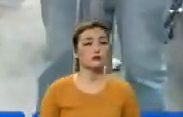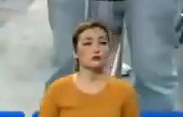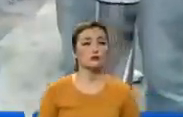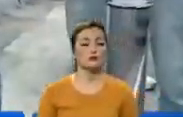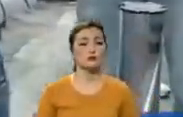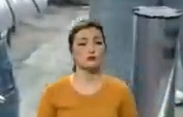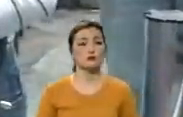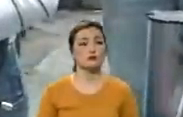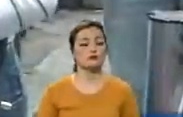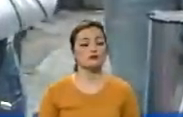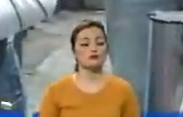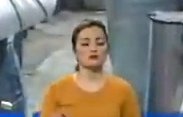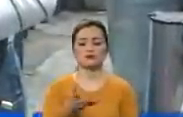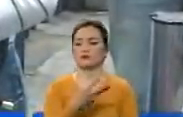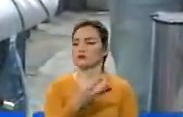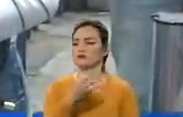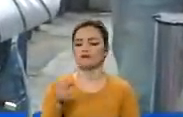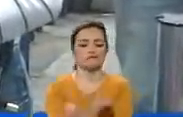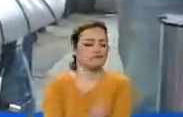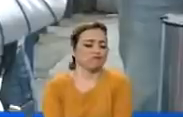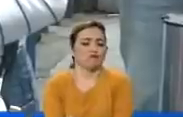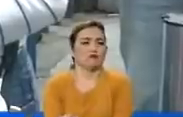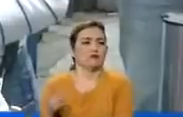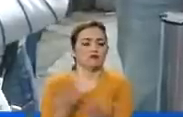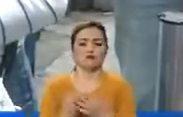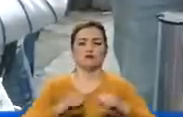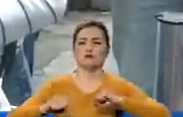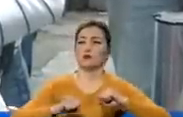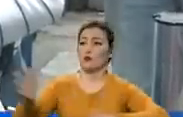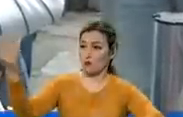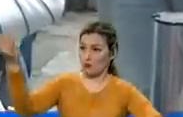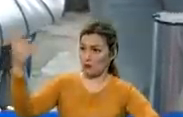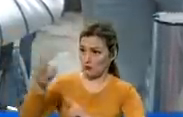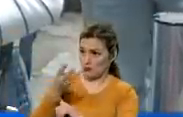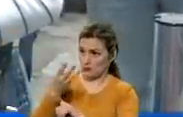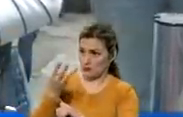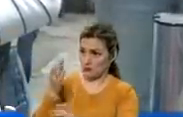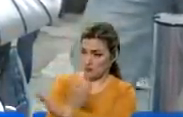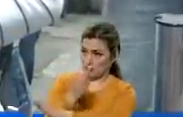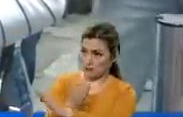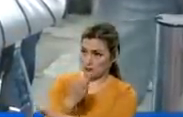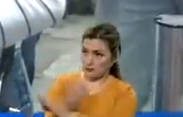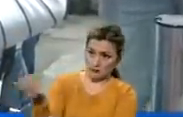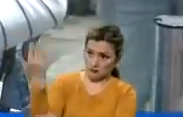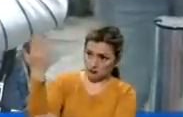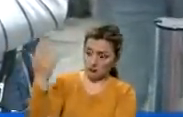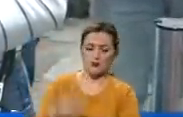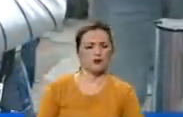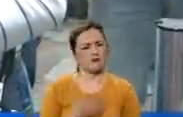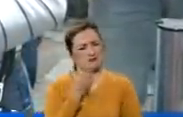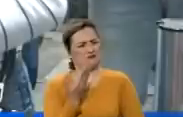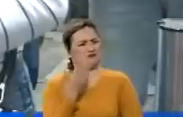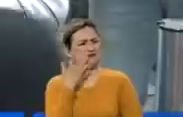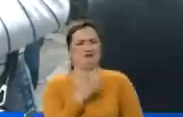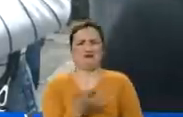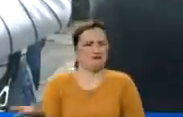Dice que saquemos en línea, pero en línea es imposible. Venimos para acá y los tramitadores dicen, ¿quieren que le demos los turnitos? Los turnitos tenemos. ¿Cómo es esto? Eso es